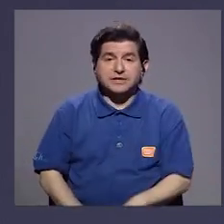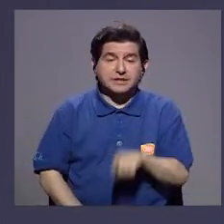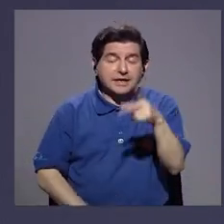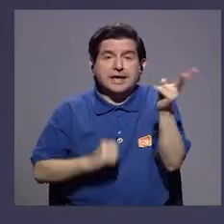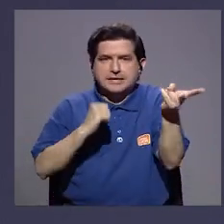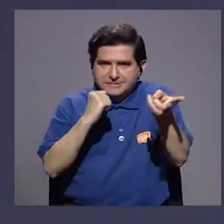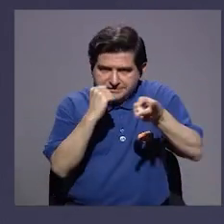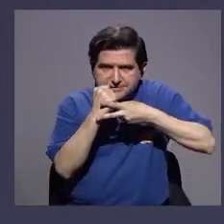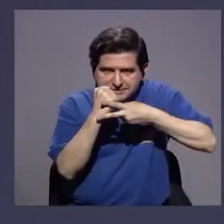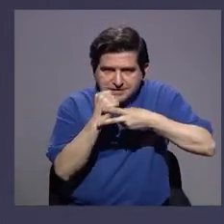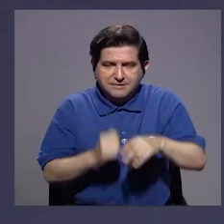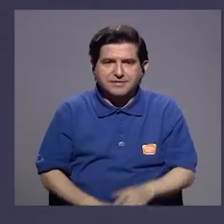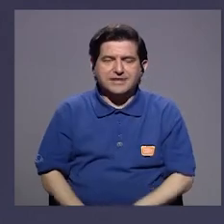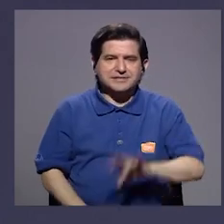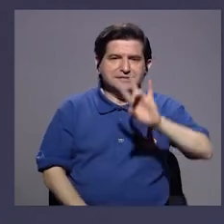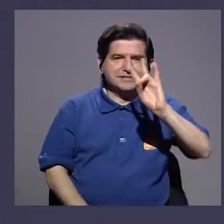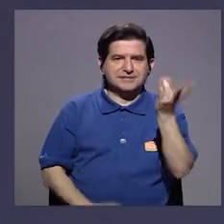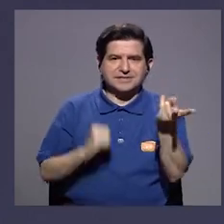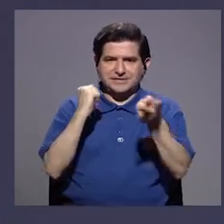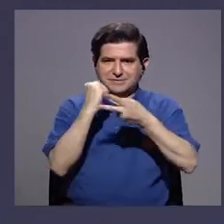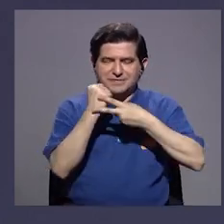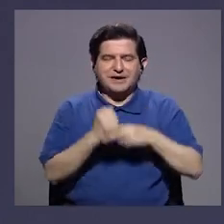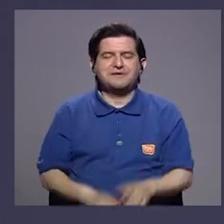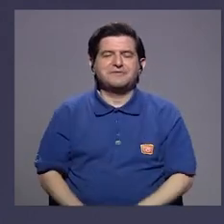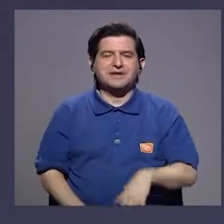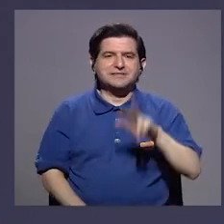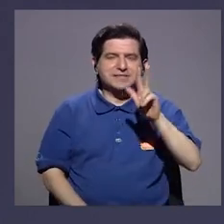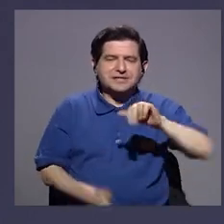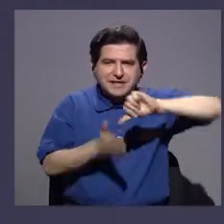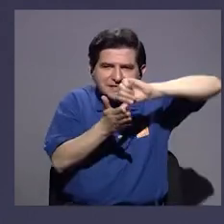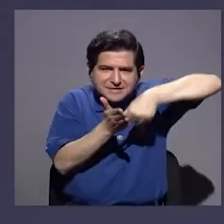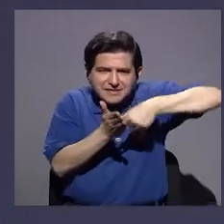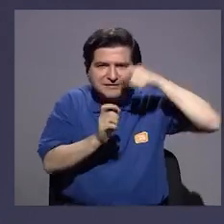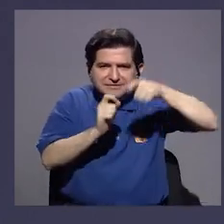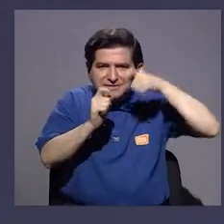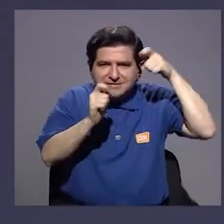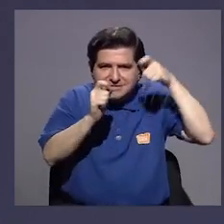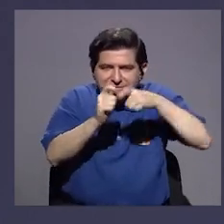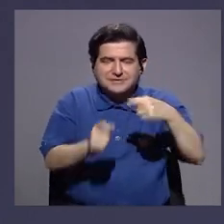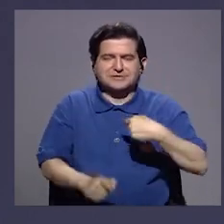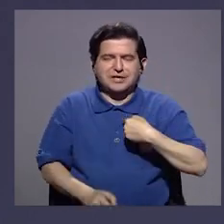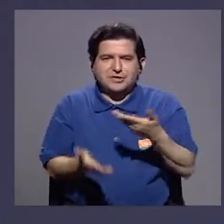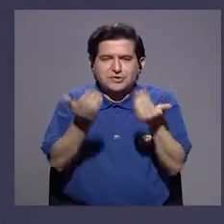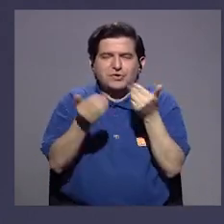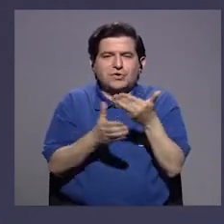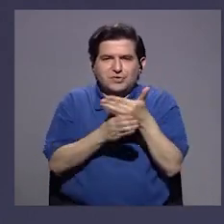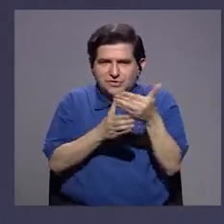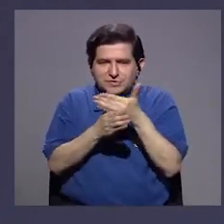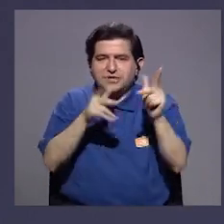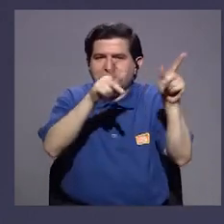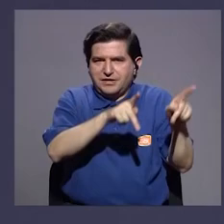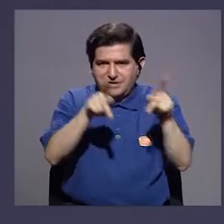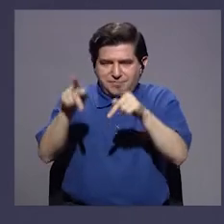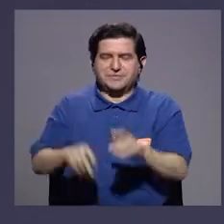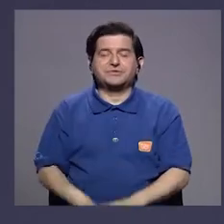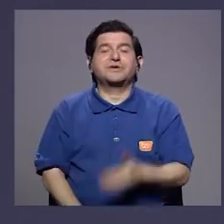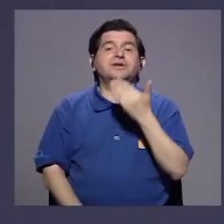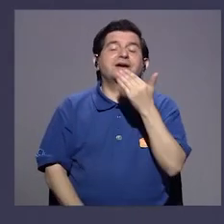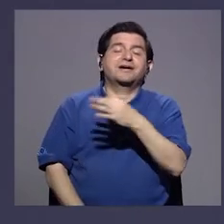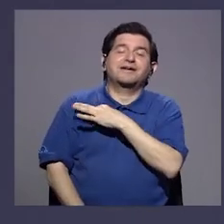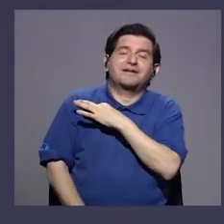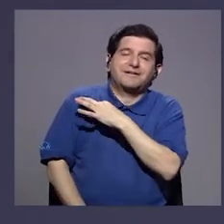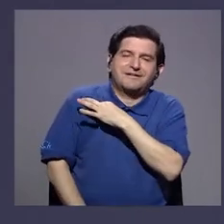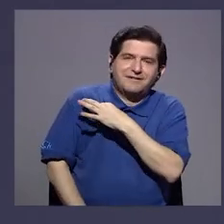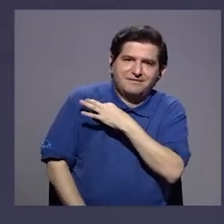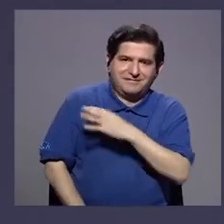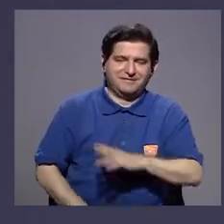esta oportunidad, esta séptima edición del festival tiene tres acentos específicos que me gustaría mucho compartir con la audiencia. Claro. Gracias que nos han